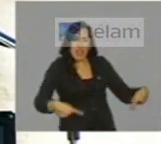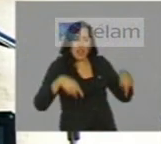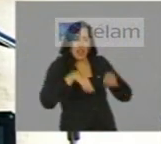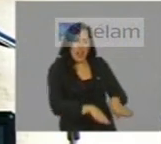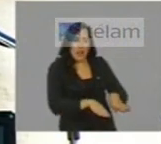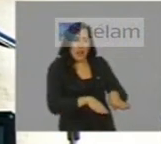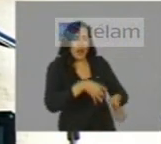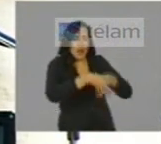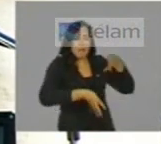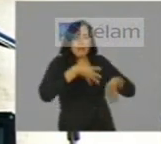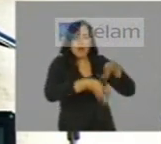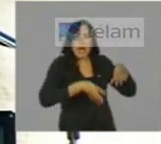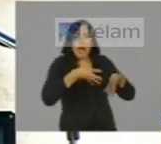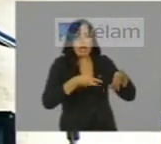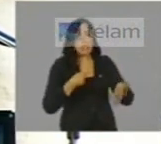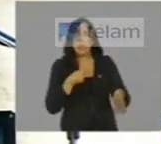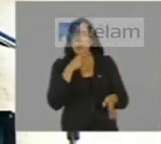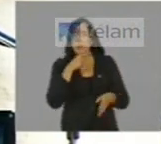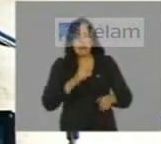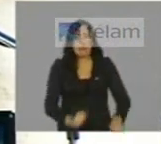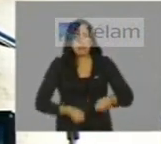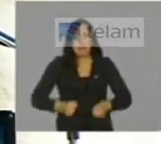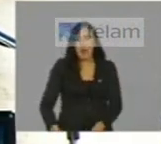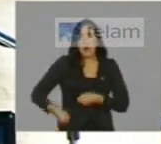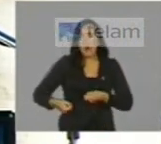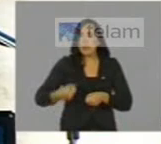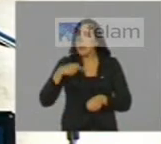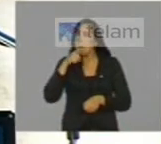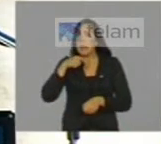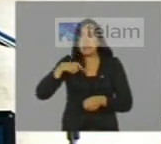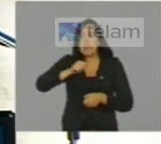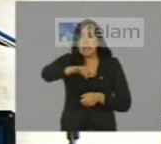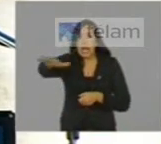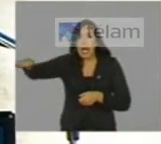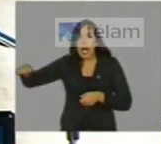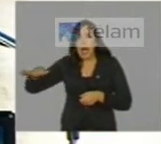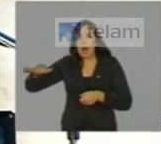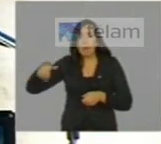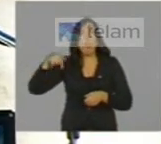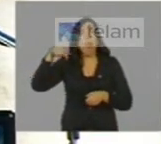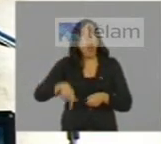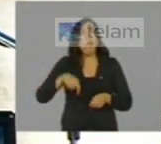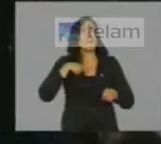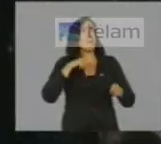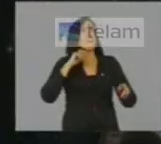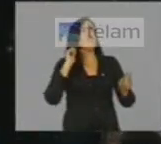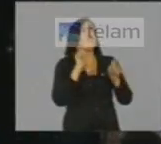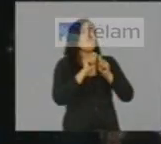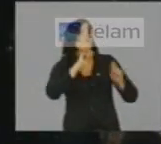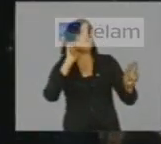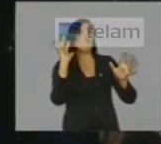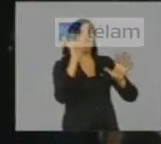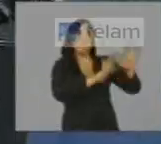que ponernos botas como si estuviéramos en medio de la lluvia del campo? Y ahora mire el laboratorio que tenemos. Hemos